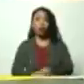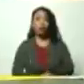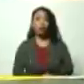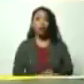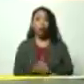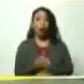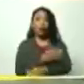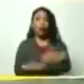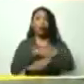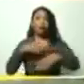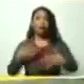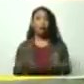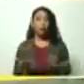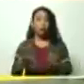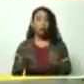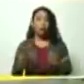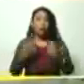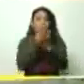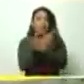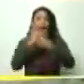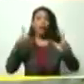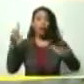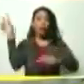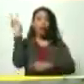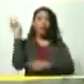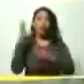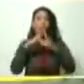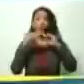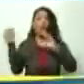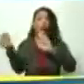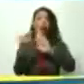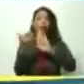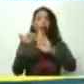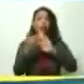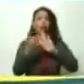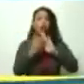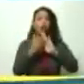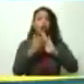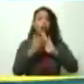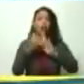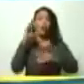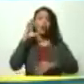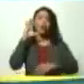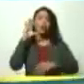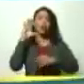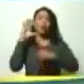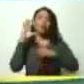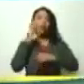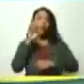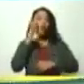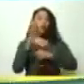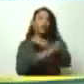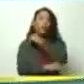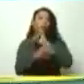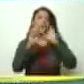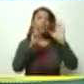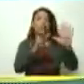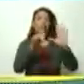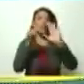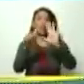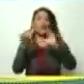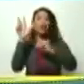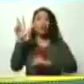que se libere a Venezuela de todas las sanciones criminales 763